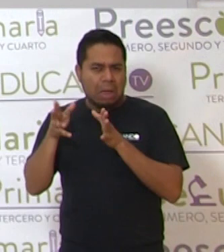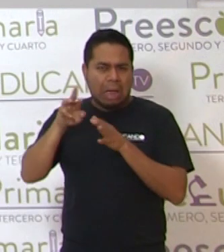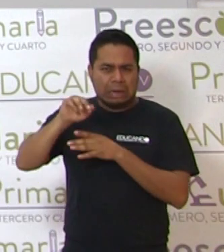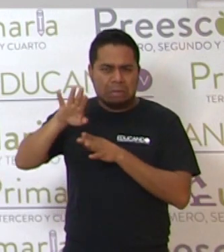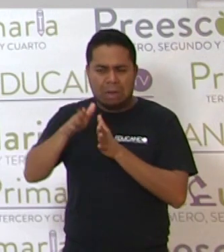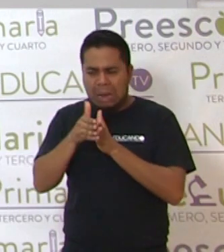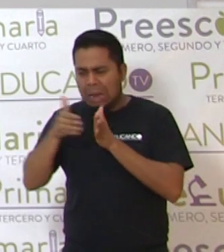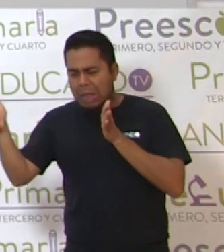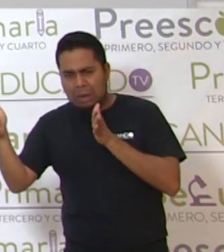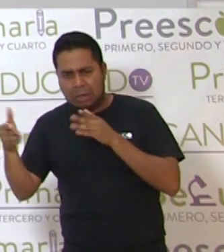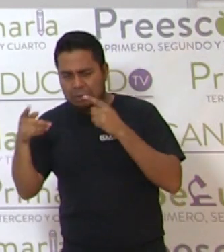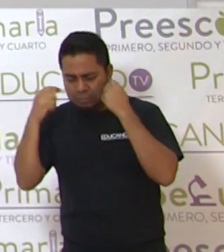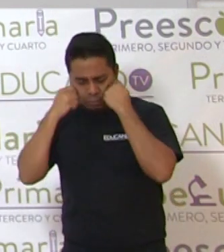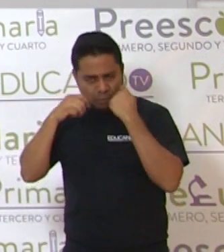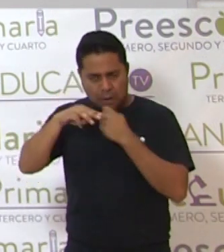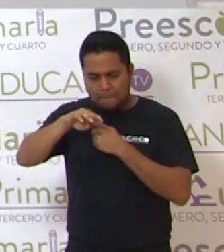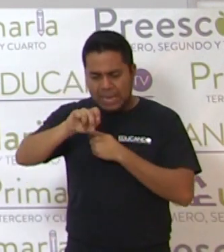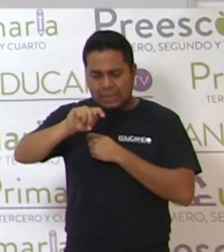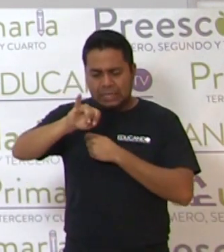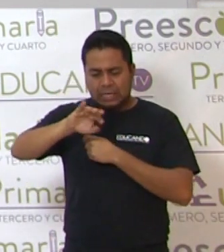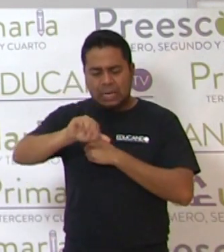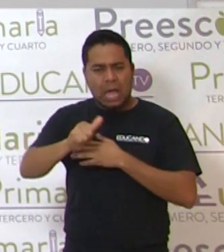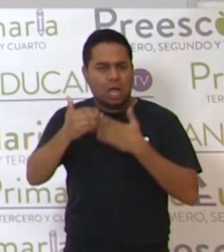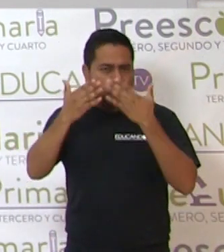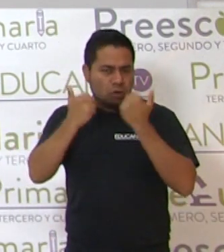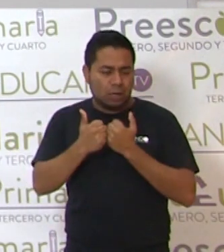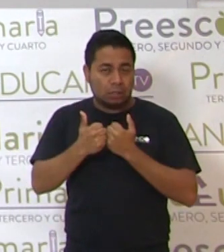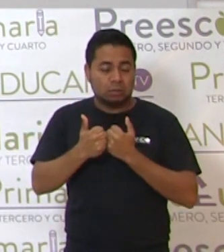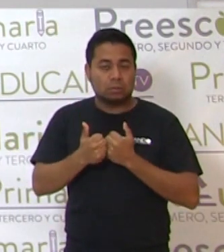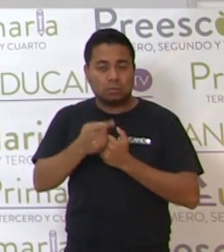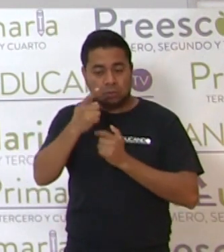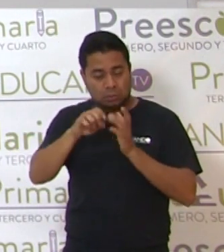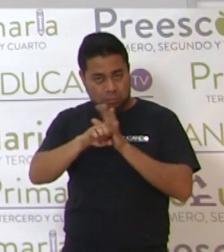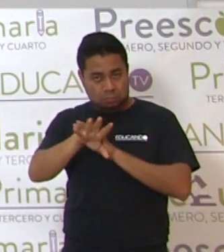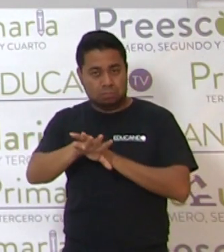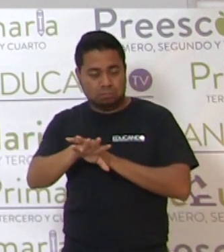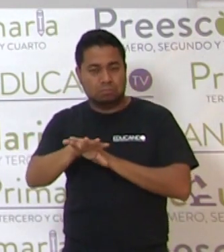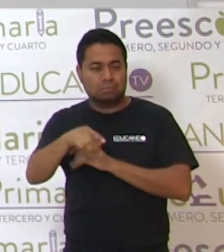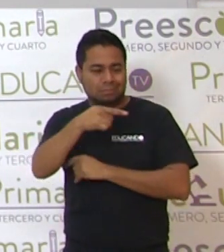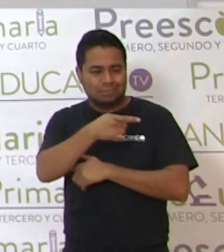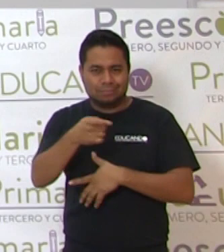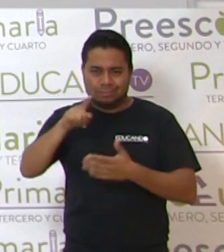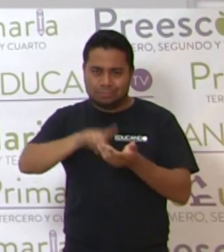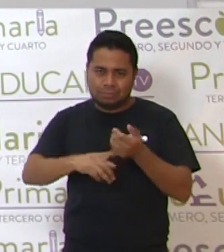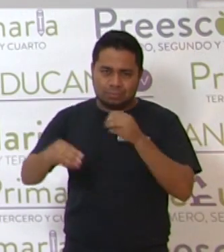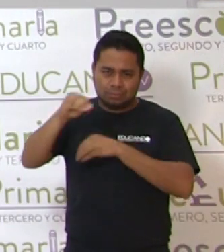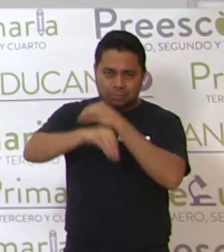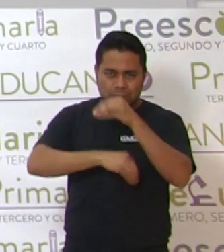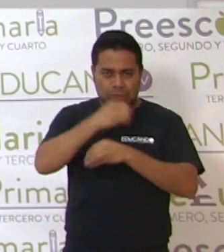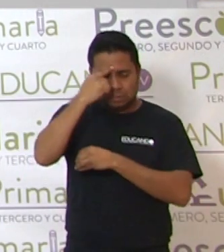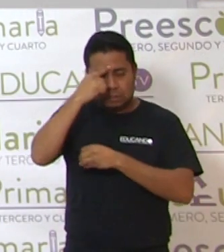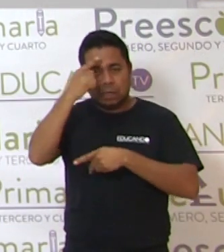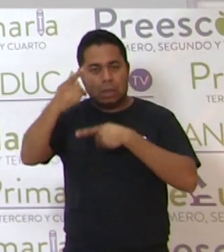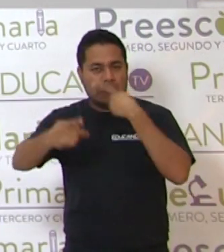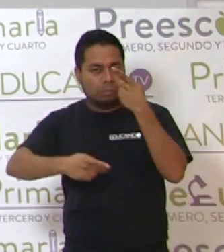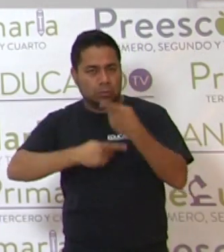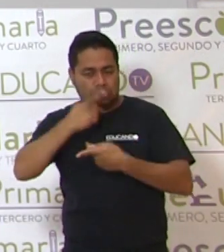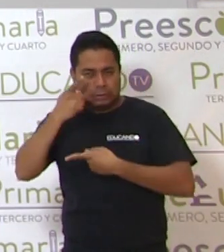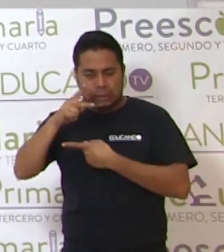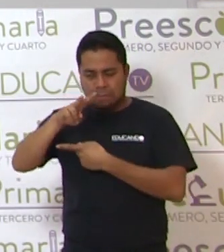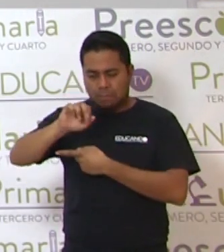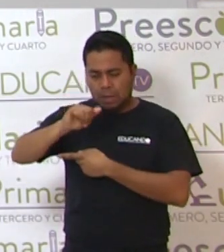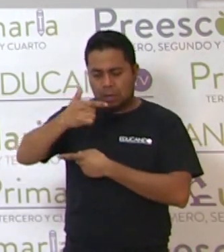una métrica para que se desarrolle. Una de las cuestiones que se manejan mucho en lo que es la poesía de vanguardia